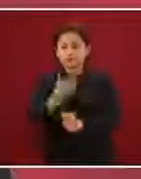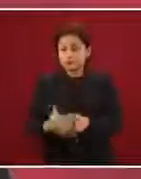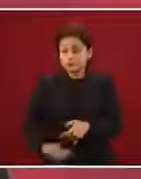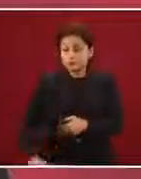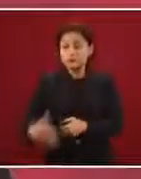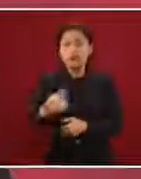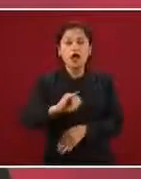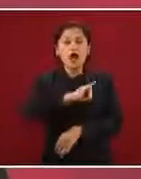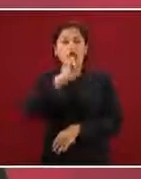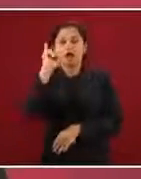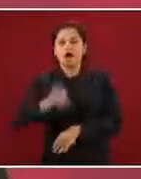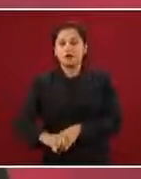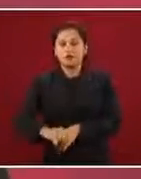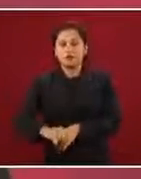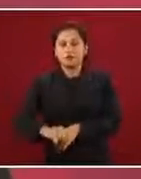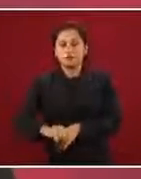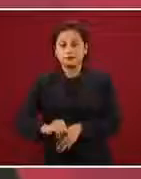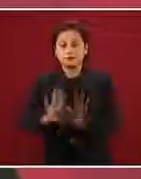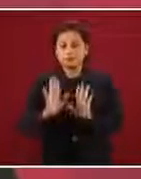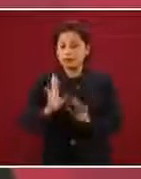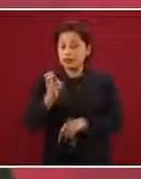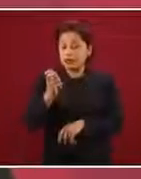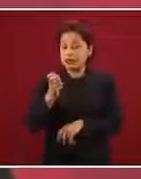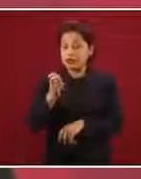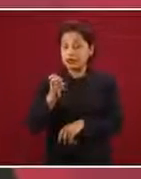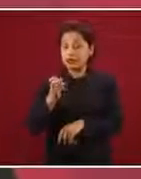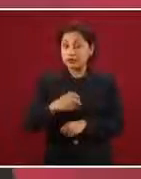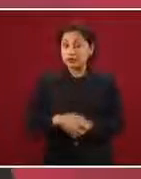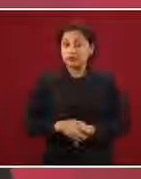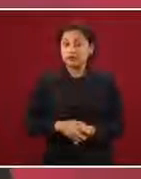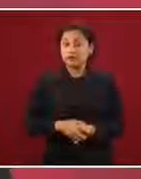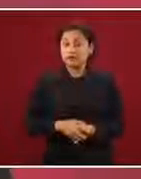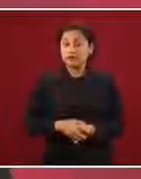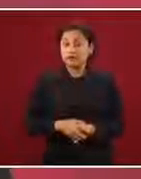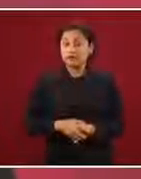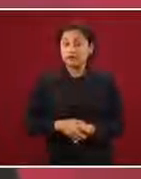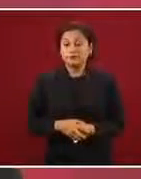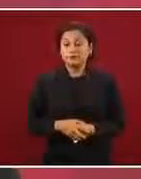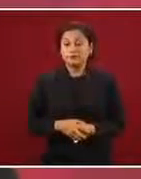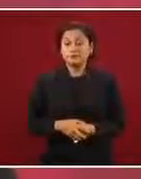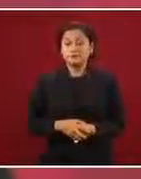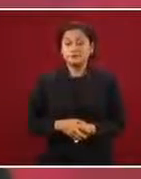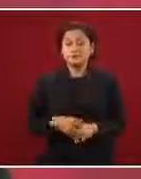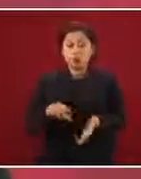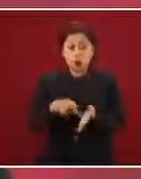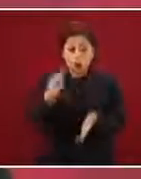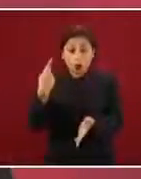antipopular, entreguista, nunca más.